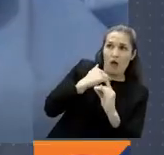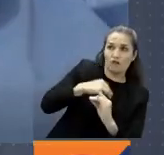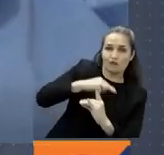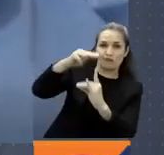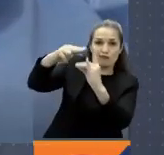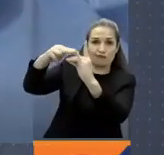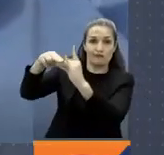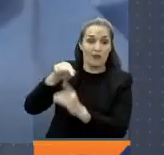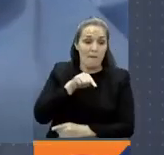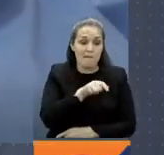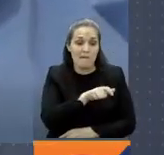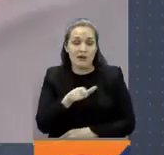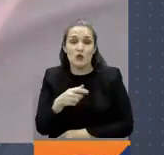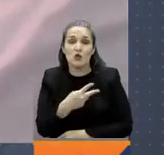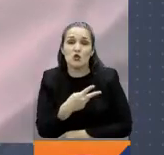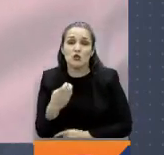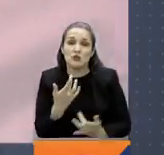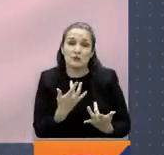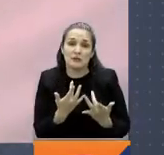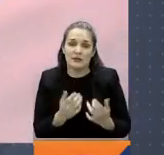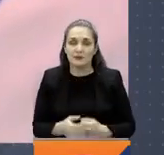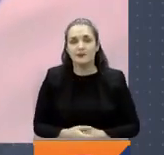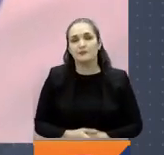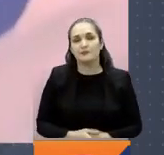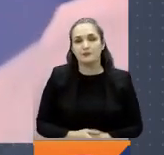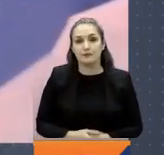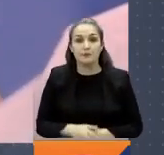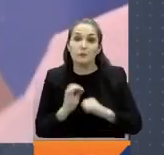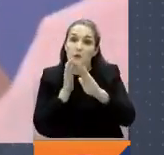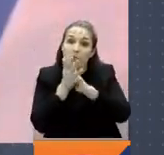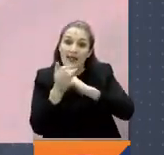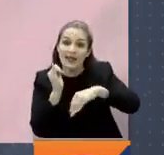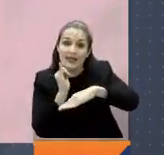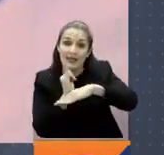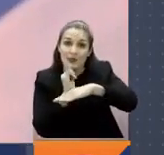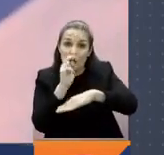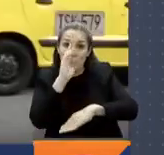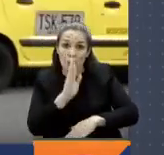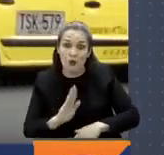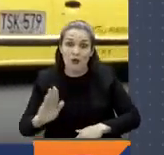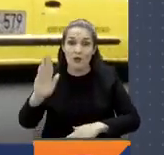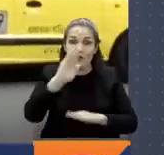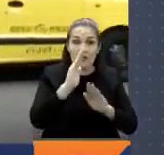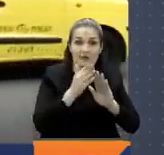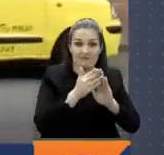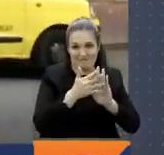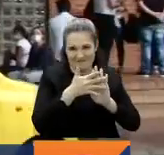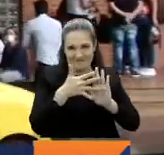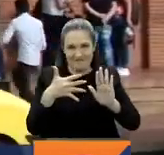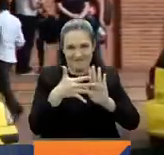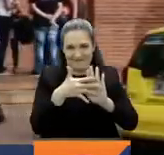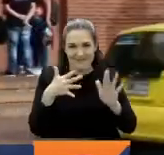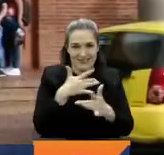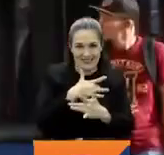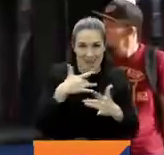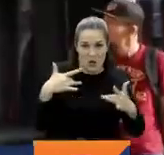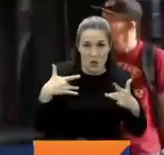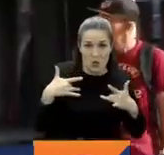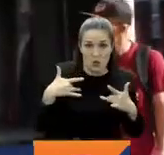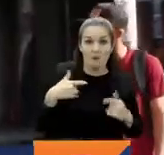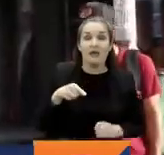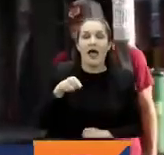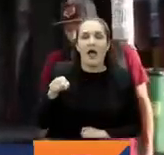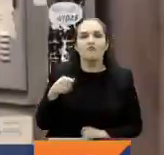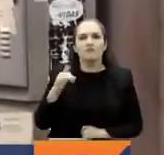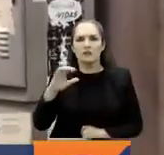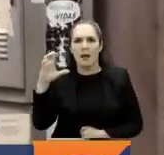El Instituto Nacional de Salud confirmó que en Colombia está circulando la variante Lambda, denominada anteriormente como la variante andina. El linaje